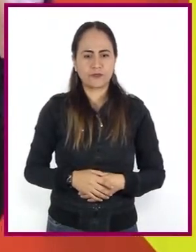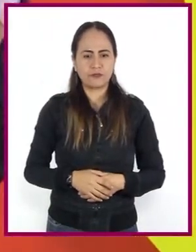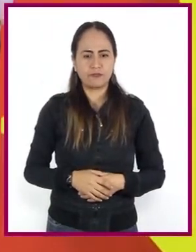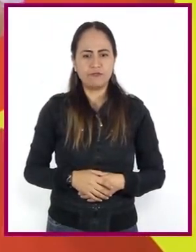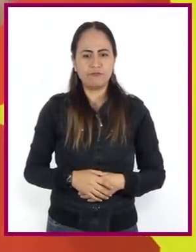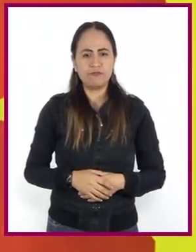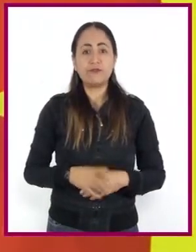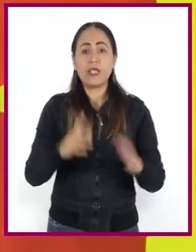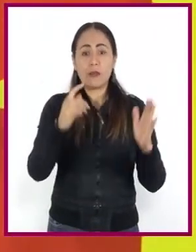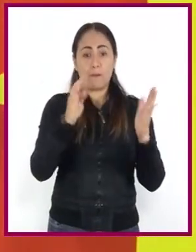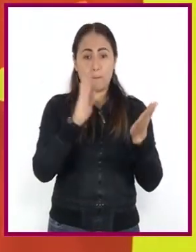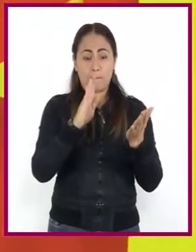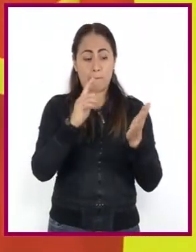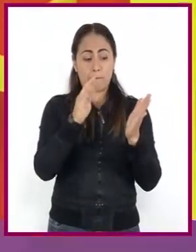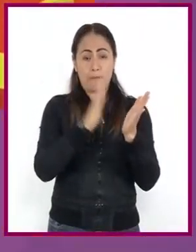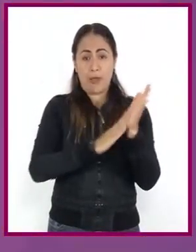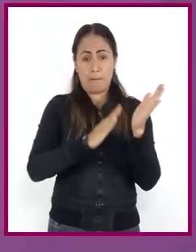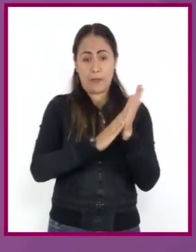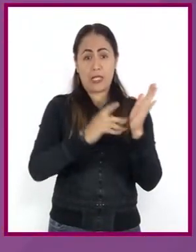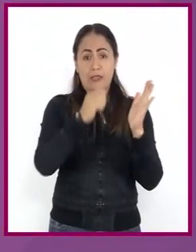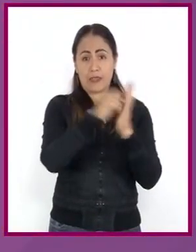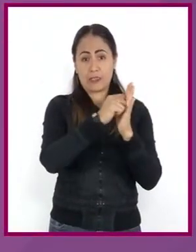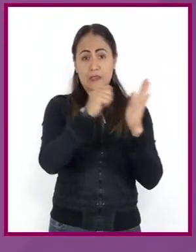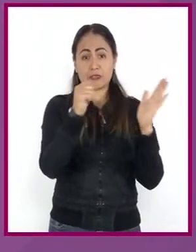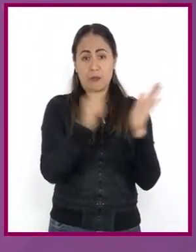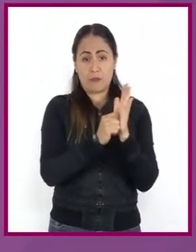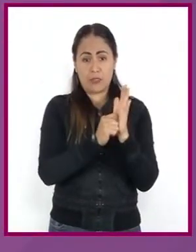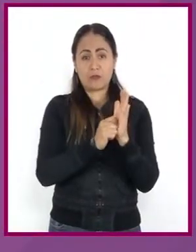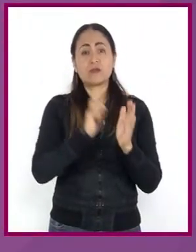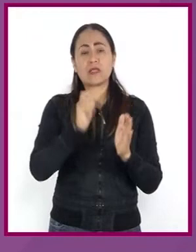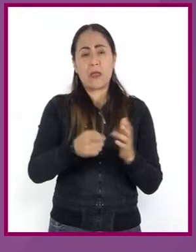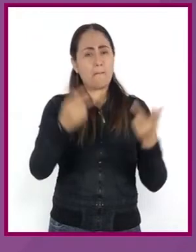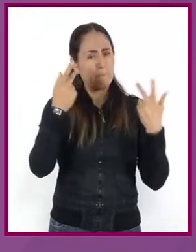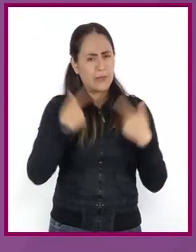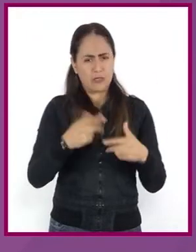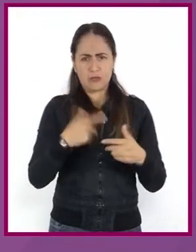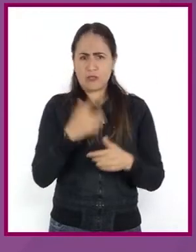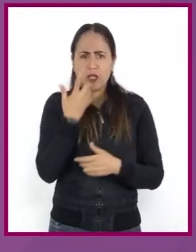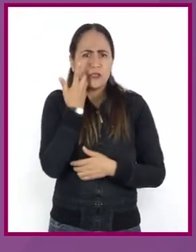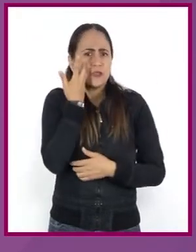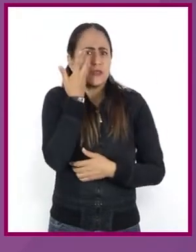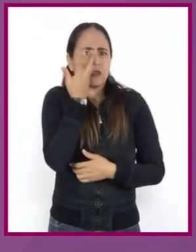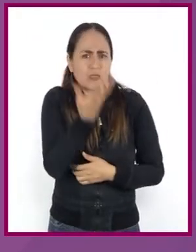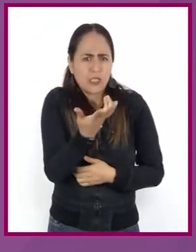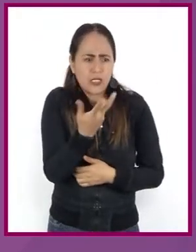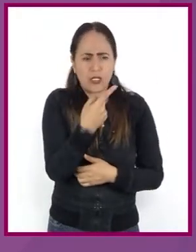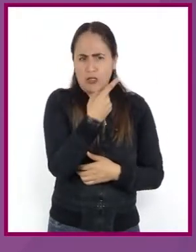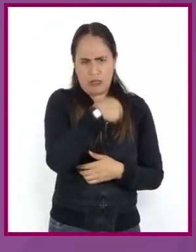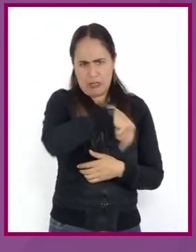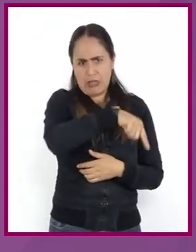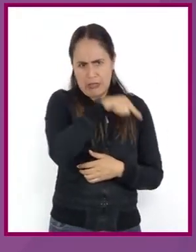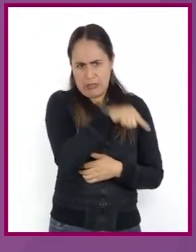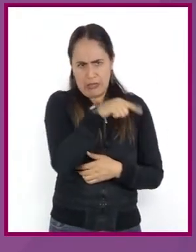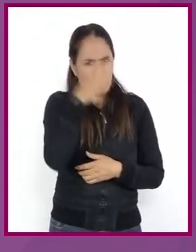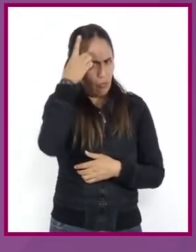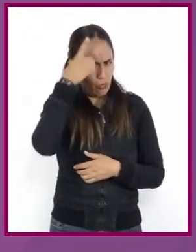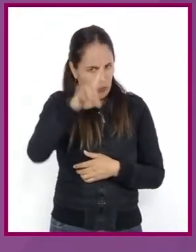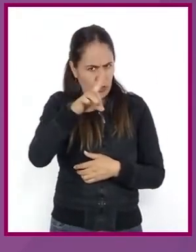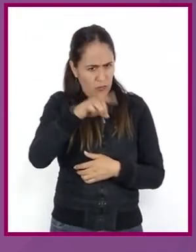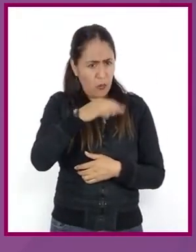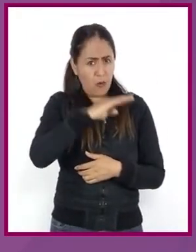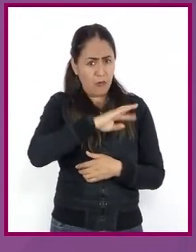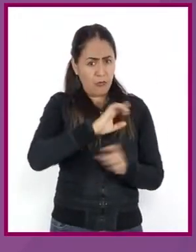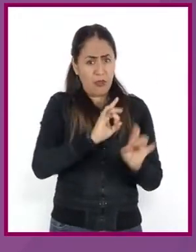Los testamentos son documentos que externan la voluntad de una persona en lo referente a bienes que pretenden ceder después de